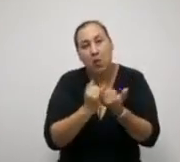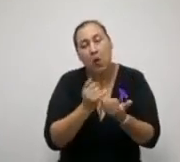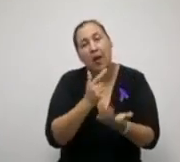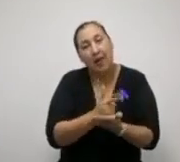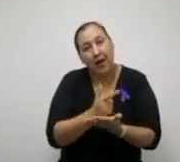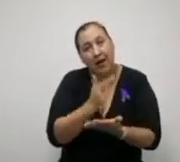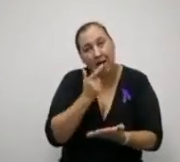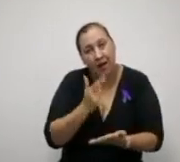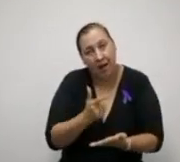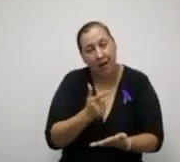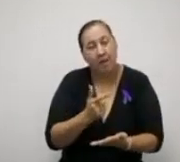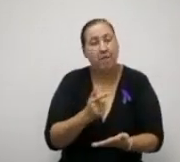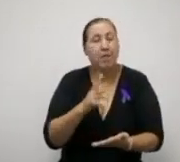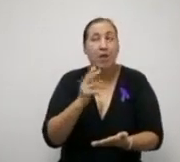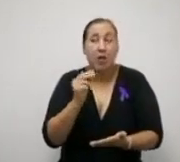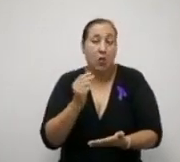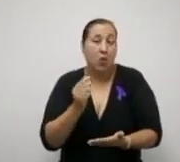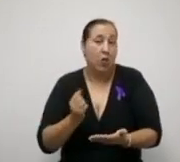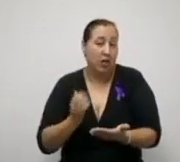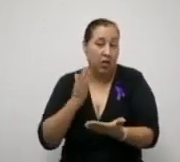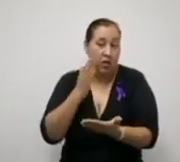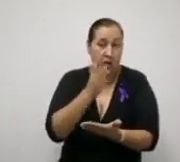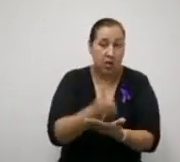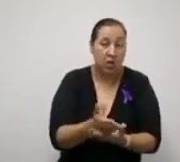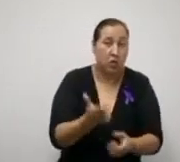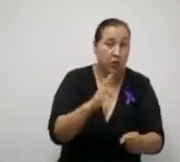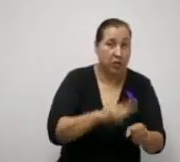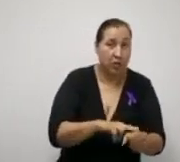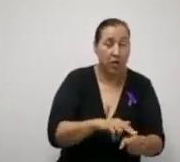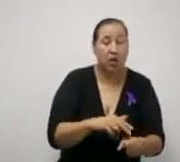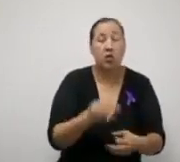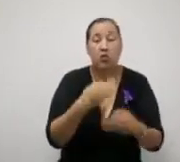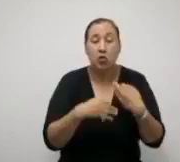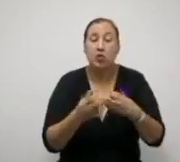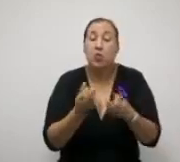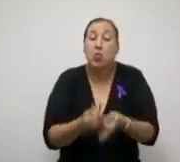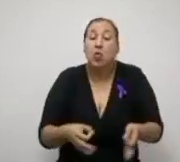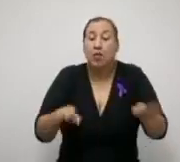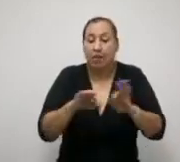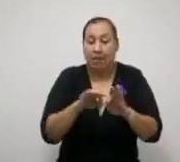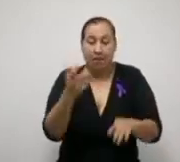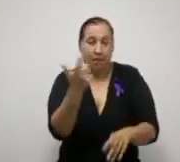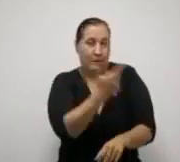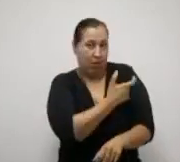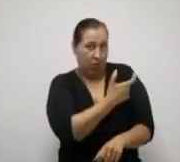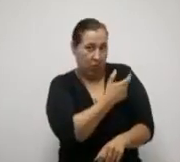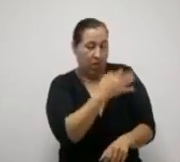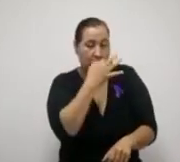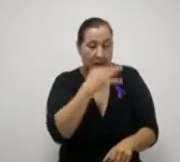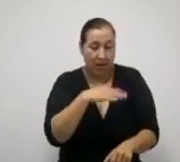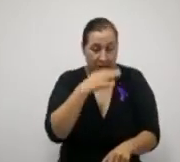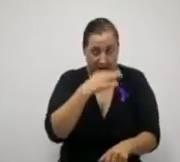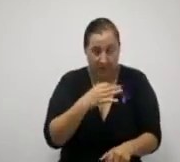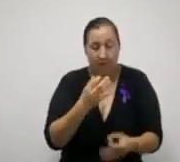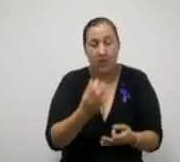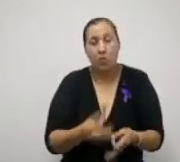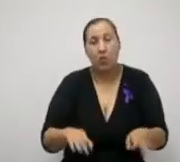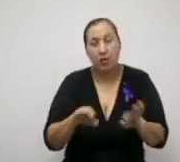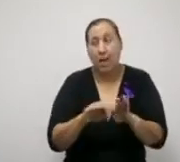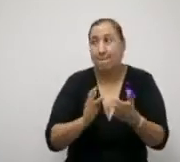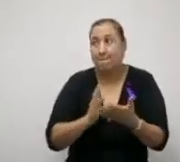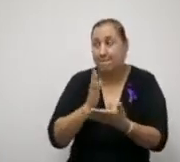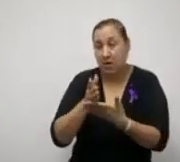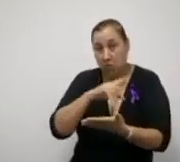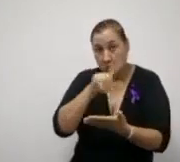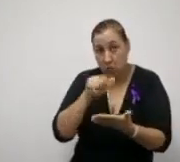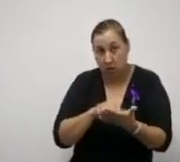y que tengamos que pisar un hospital, es precisamente aplicarnos el biológico de la influenza estacional. Acudan a nuestros módulos y